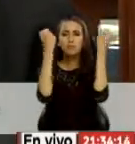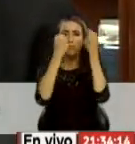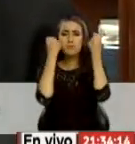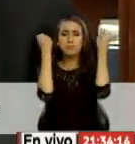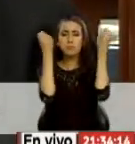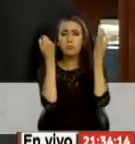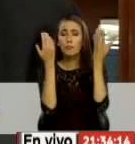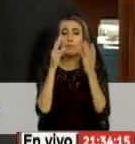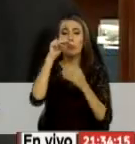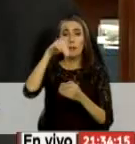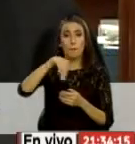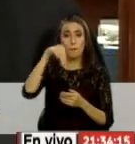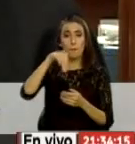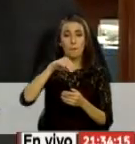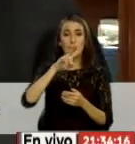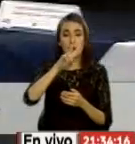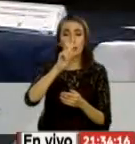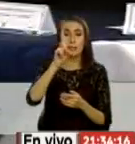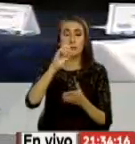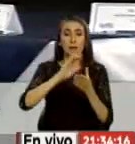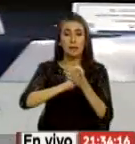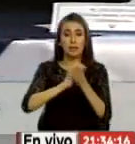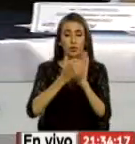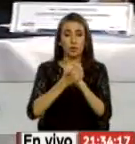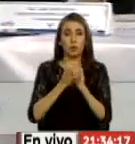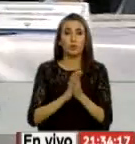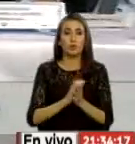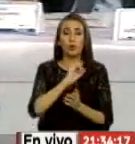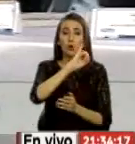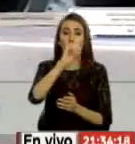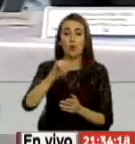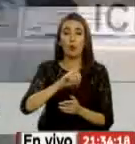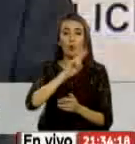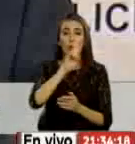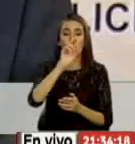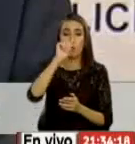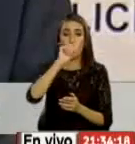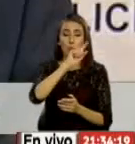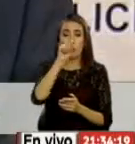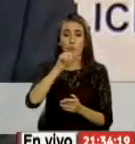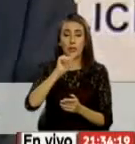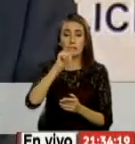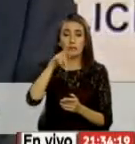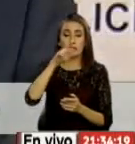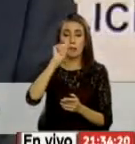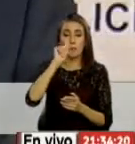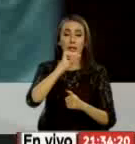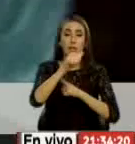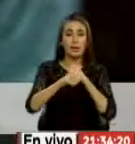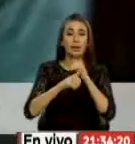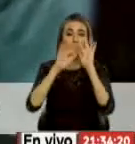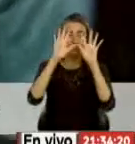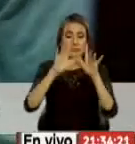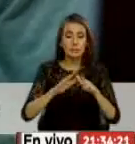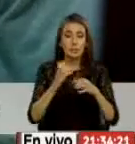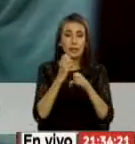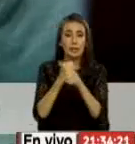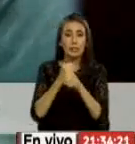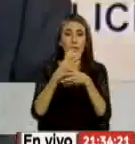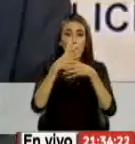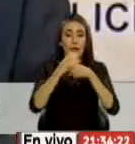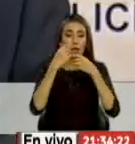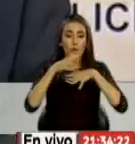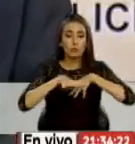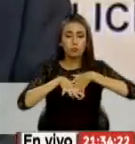el día martes 21. Juan Zapata, secretario de Seguridad del municipio de Quito, aseguró que las rutas de peregrinación no